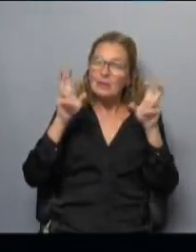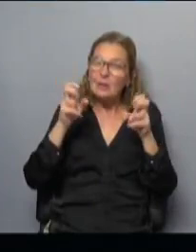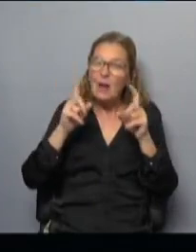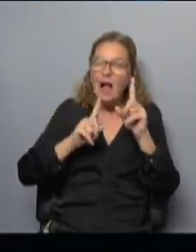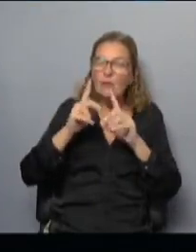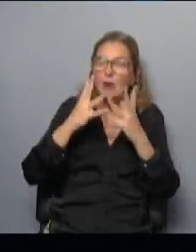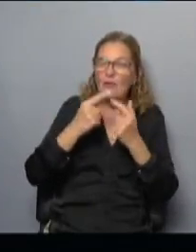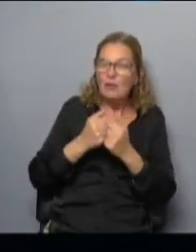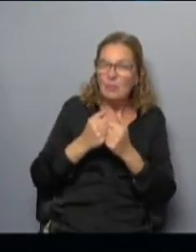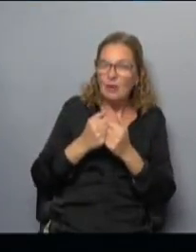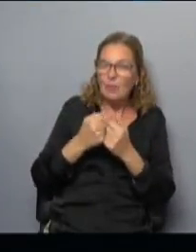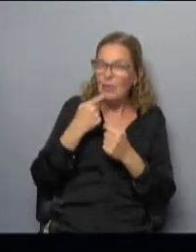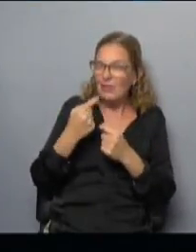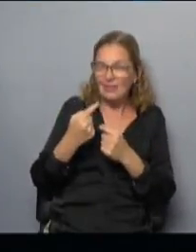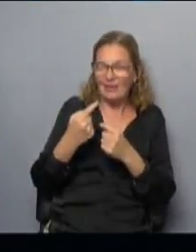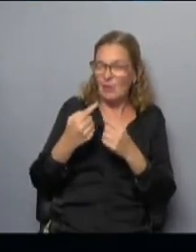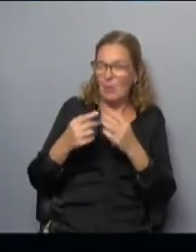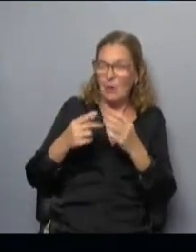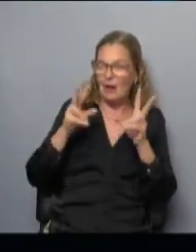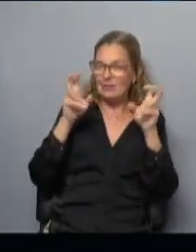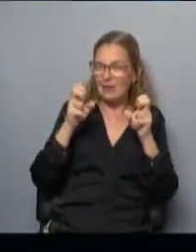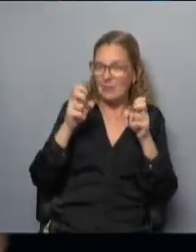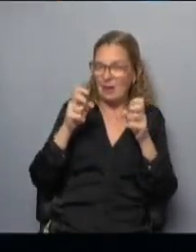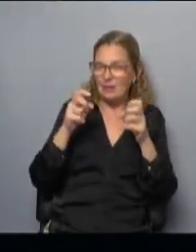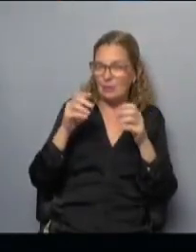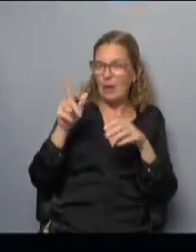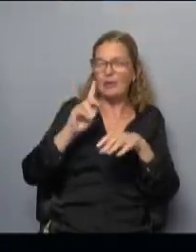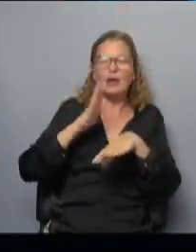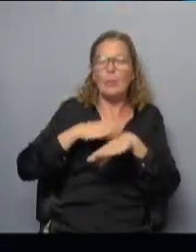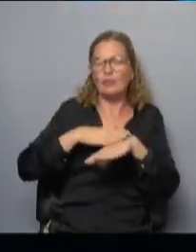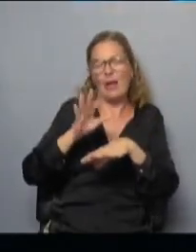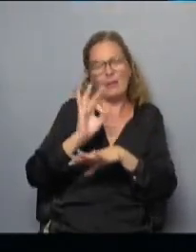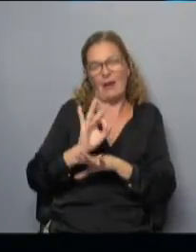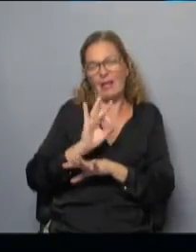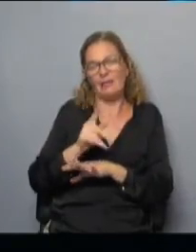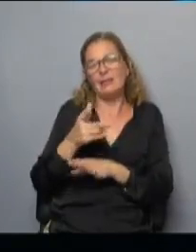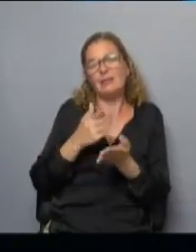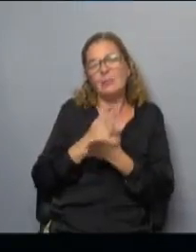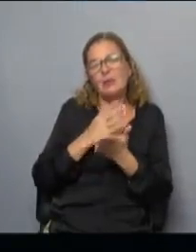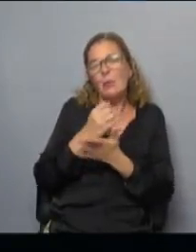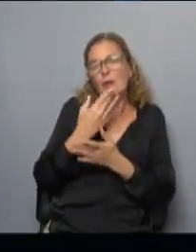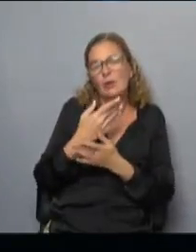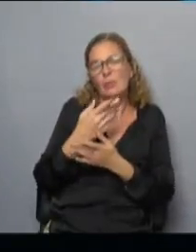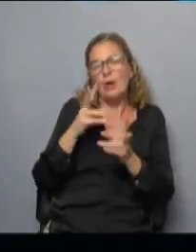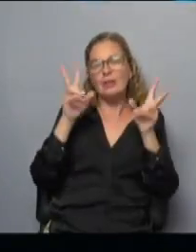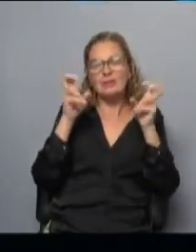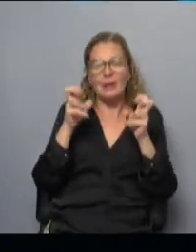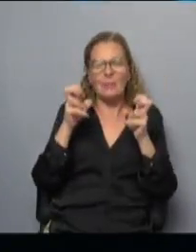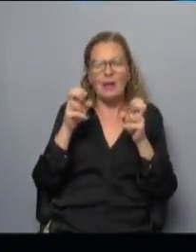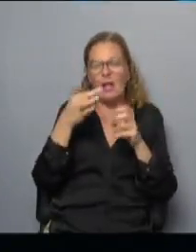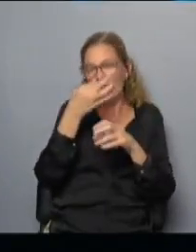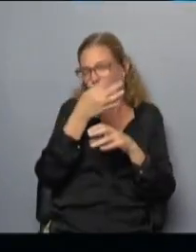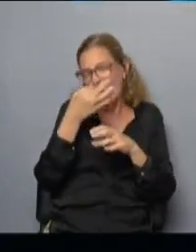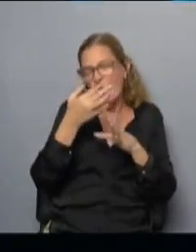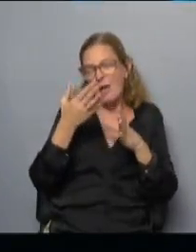alguna forma y esto no lo tiene no hay ningún culpable siempre bueno el tema el tema de la